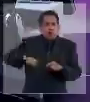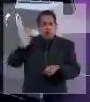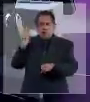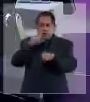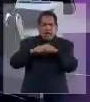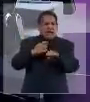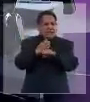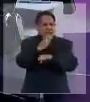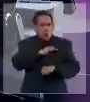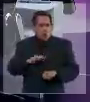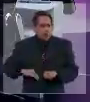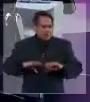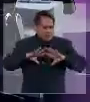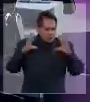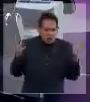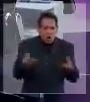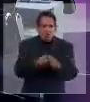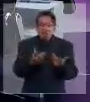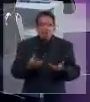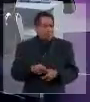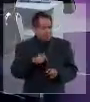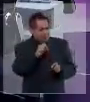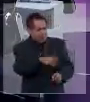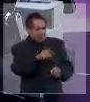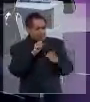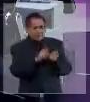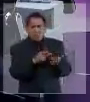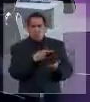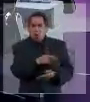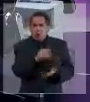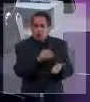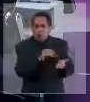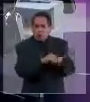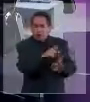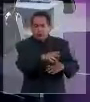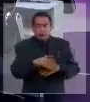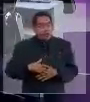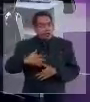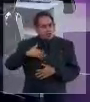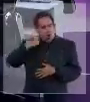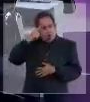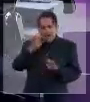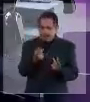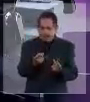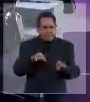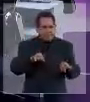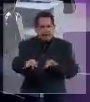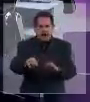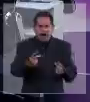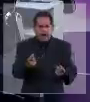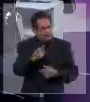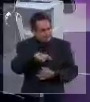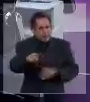federal, y todas ellas, y no hemos acabado con la pobreza. Yo pretendo terminarla poniéndolos a jalar, a trabajar.